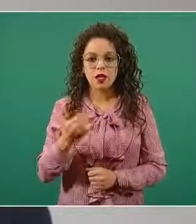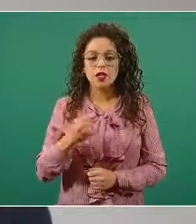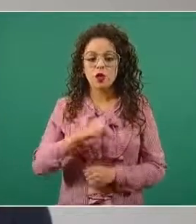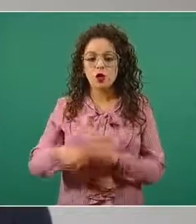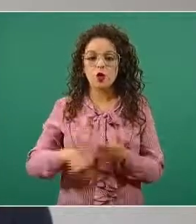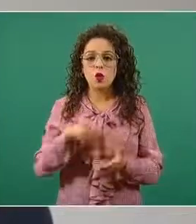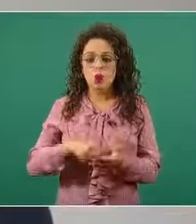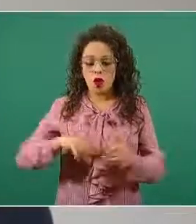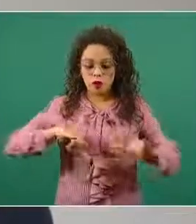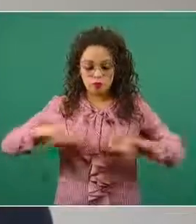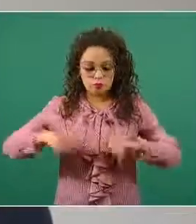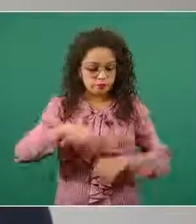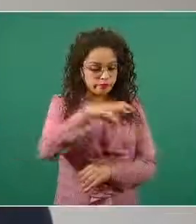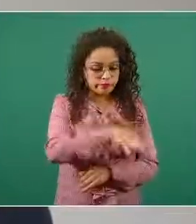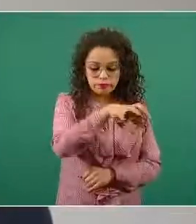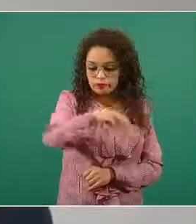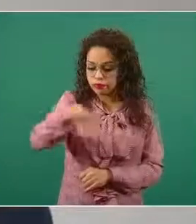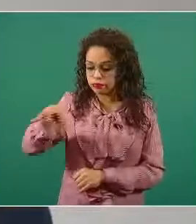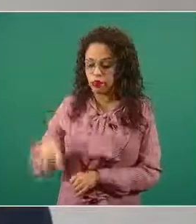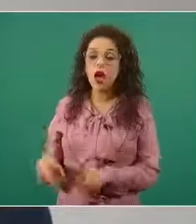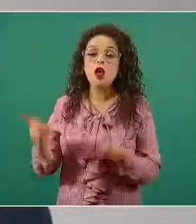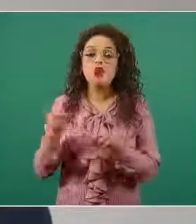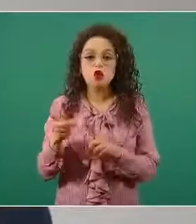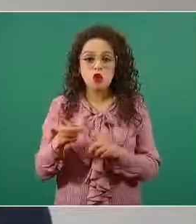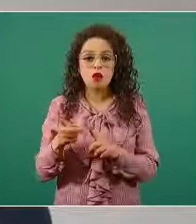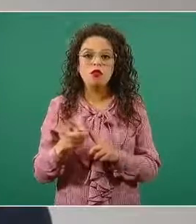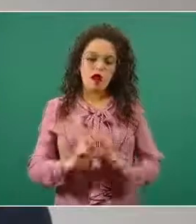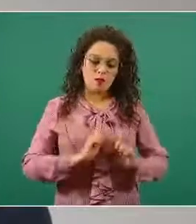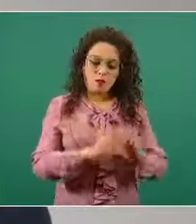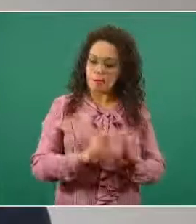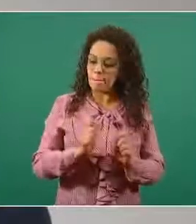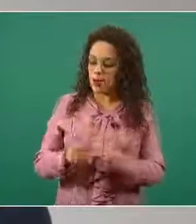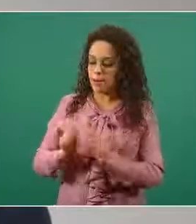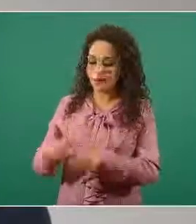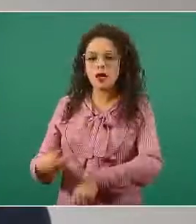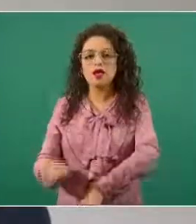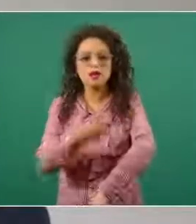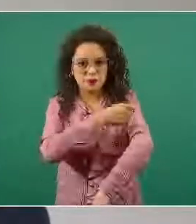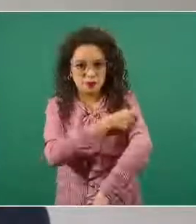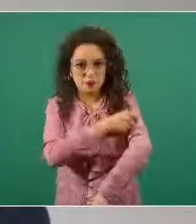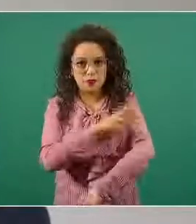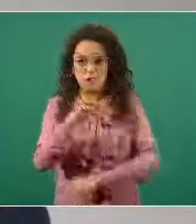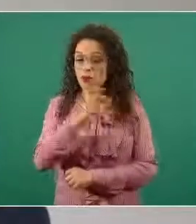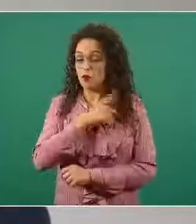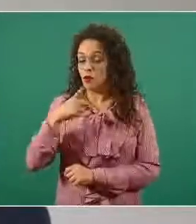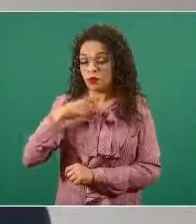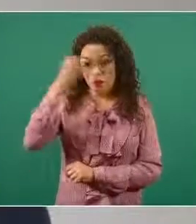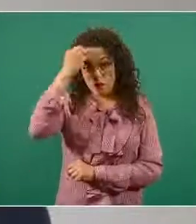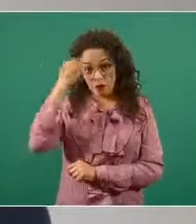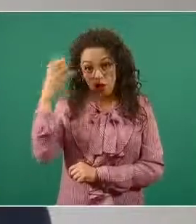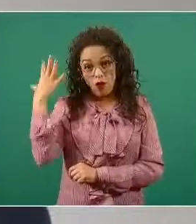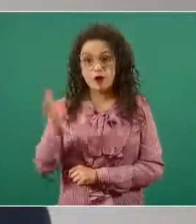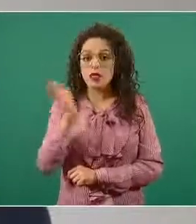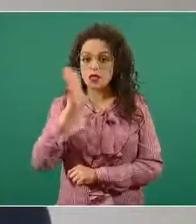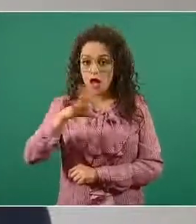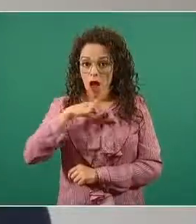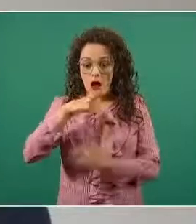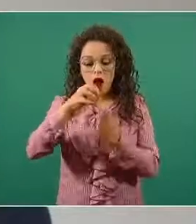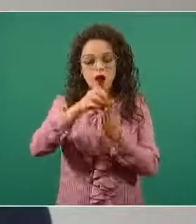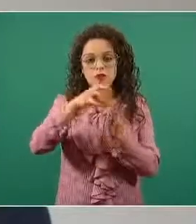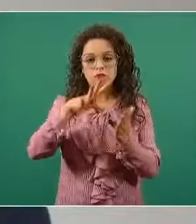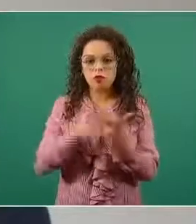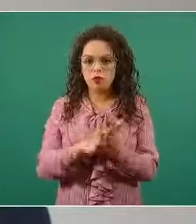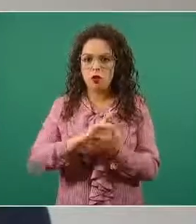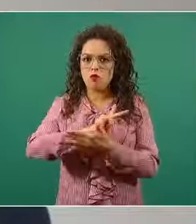geográficas en donde la misma podrá ser distribuida. Sin olvidar que ya tenemos programado para el